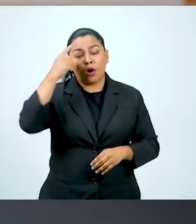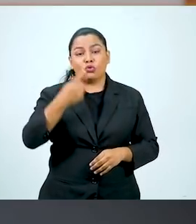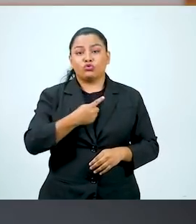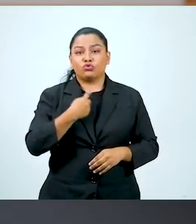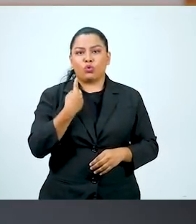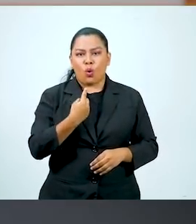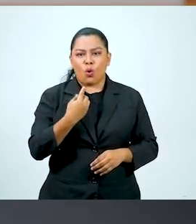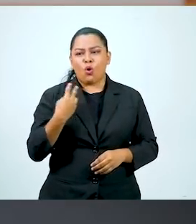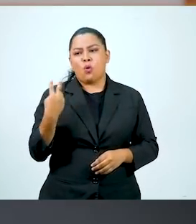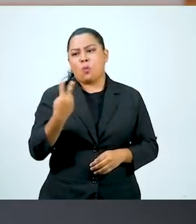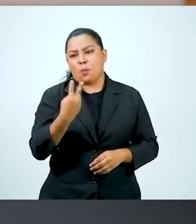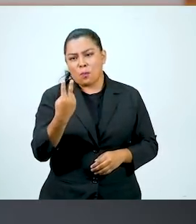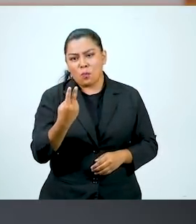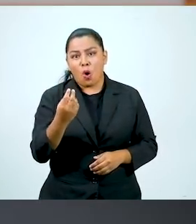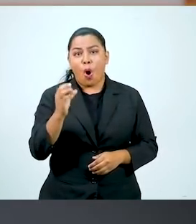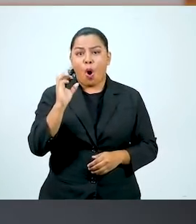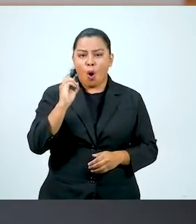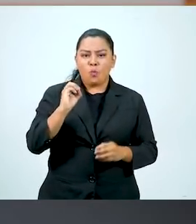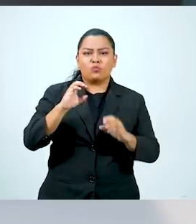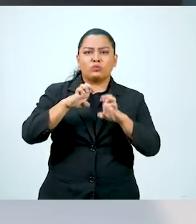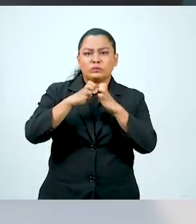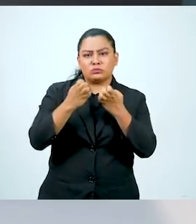individual, en pares o equipos.